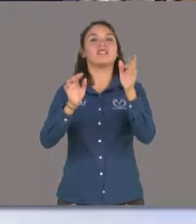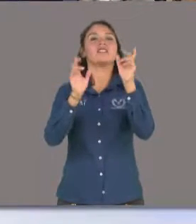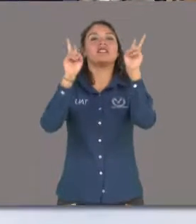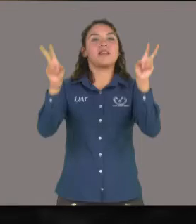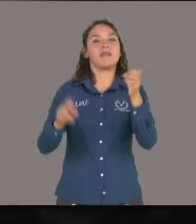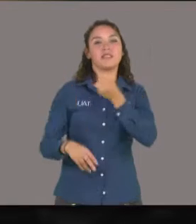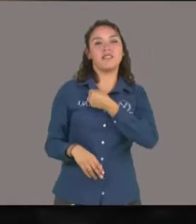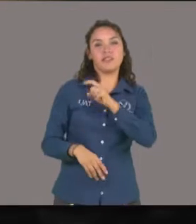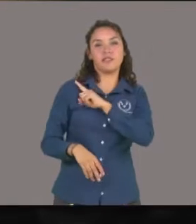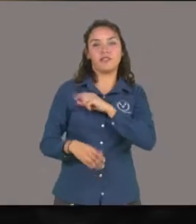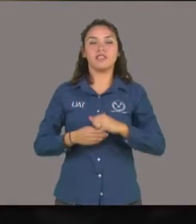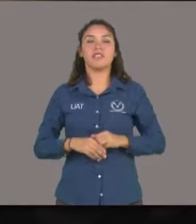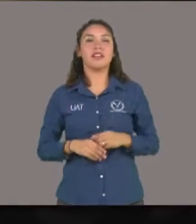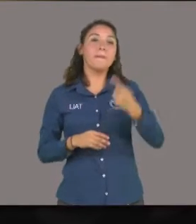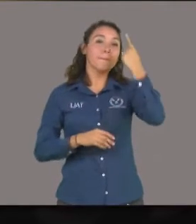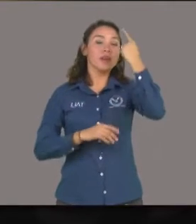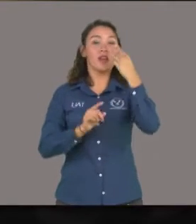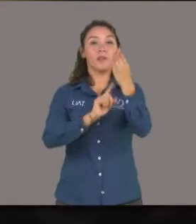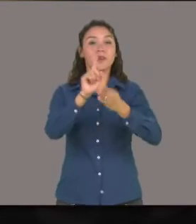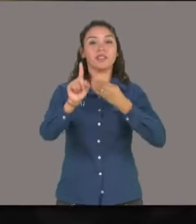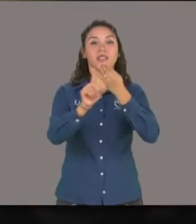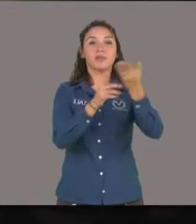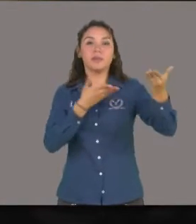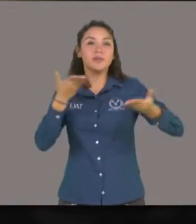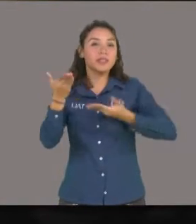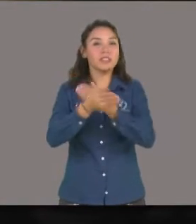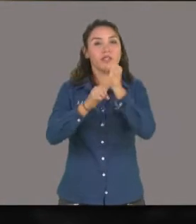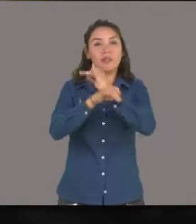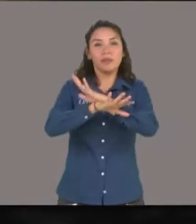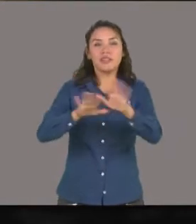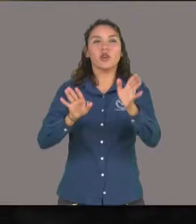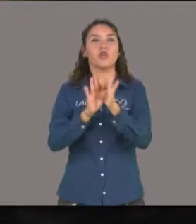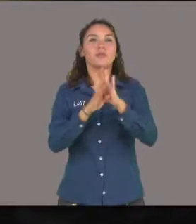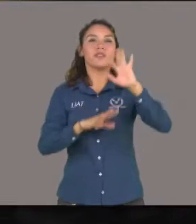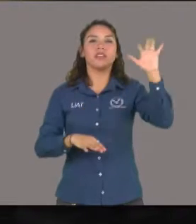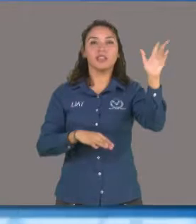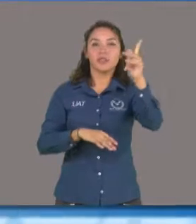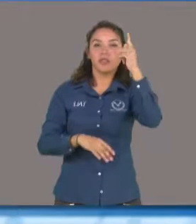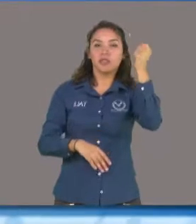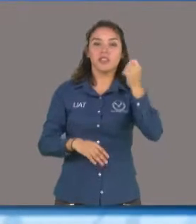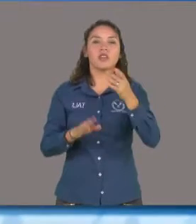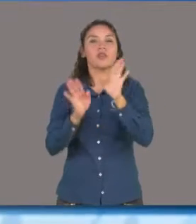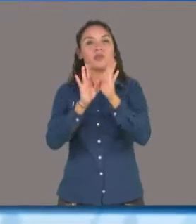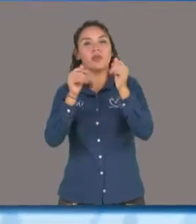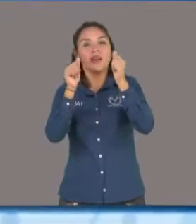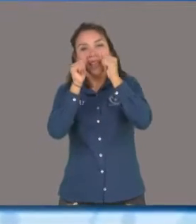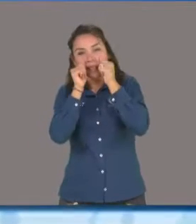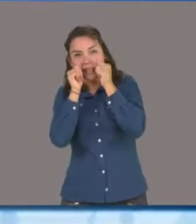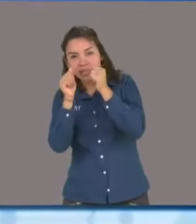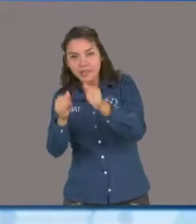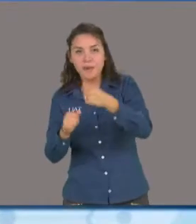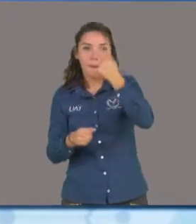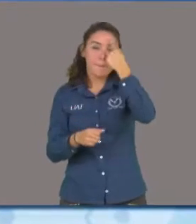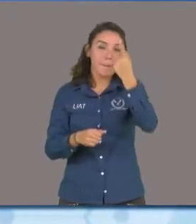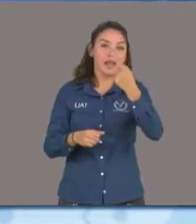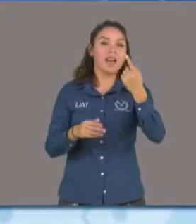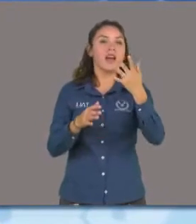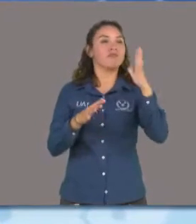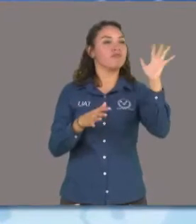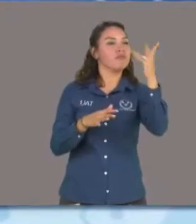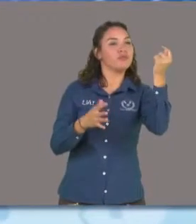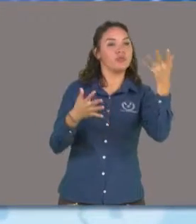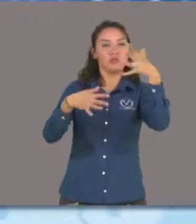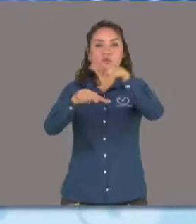la salud. Con el objetivo de intercambiar experiencias y difundir avances en investigaciones en temas de la atención plena y la integración de